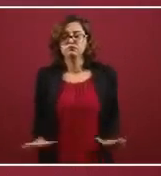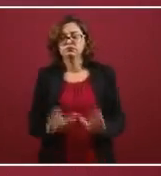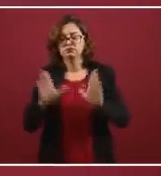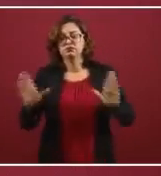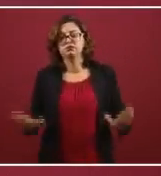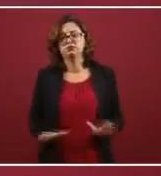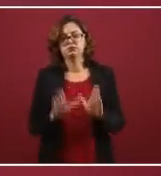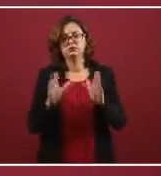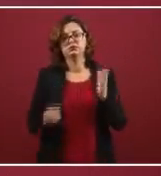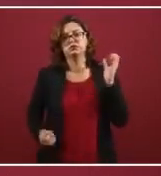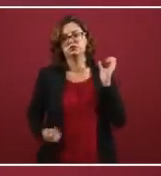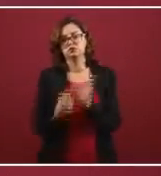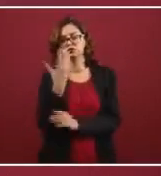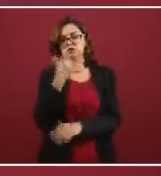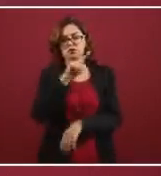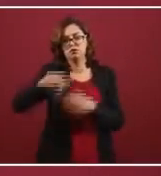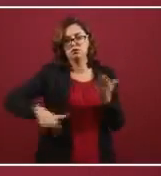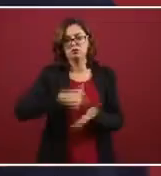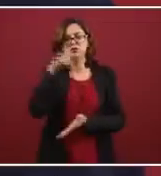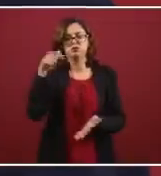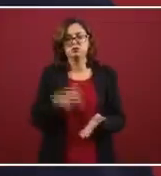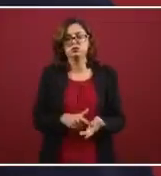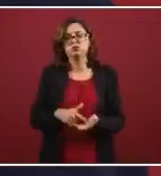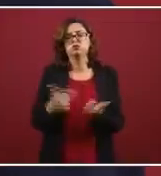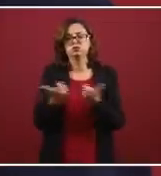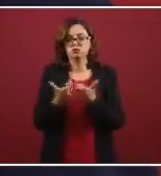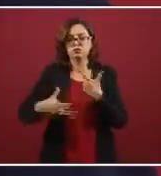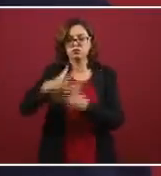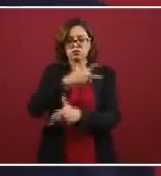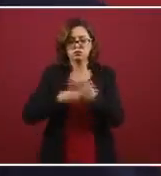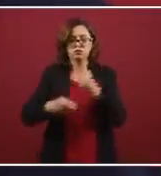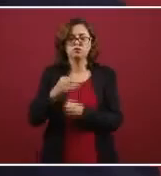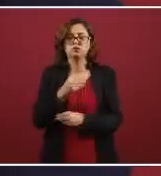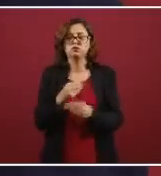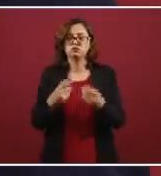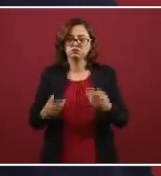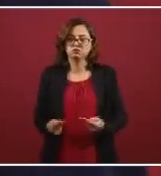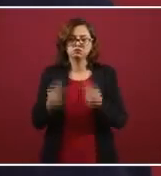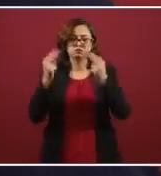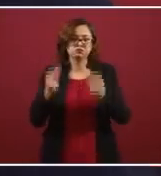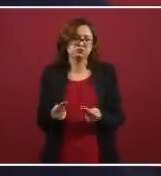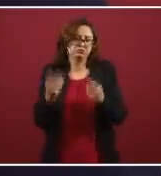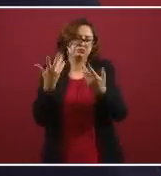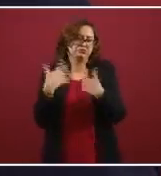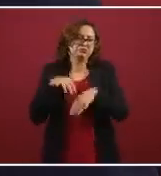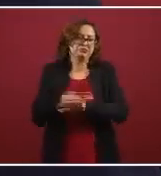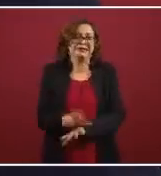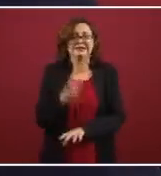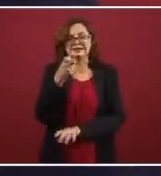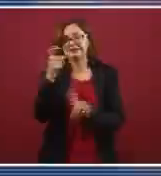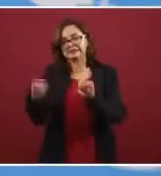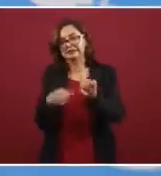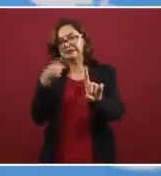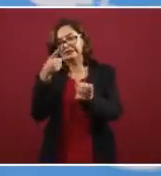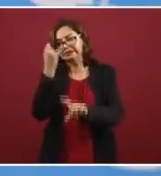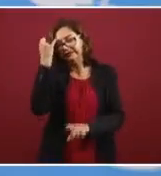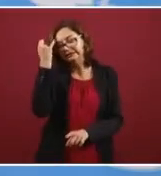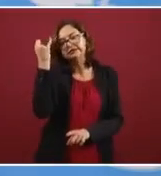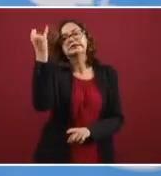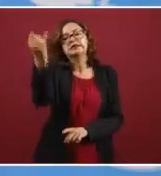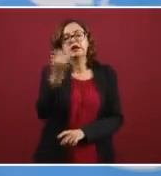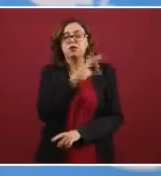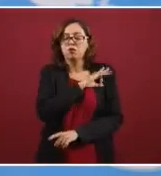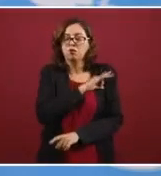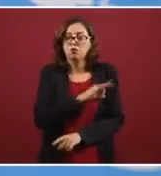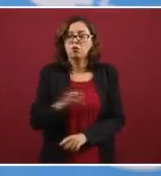a esta creación de un espacio común económico, comercial y de integración, porque esa es la idea, de ver si podemos